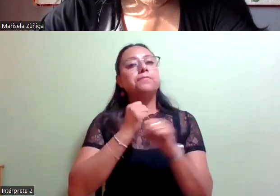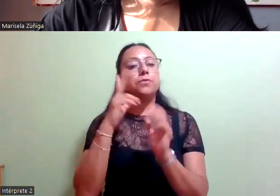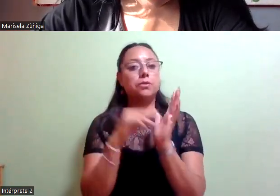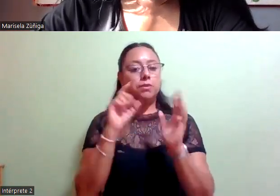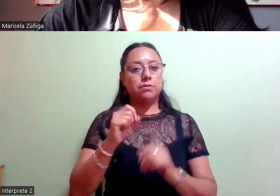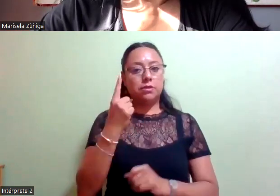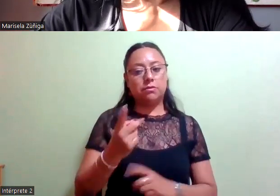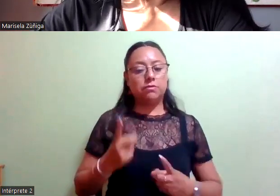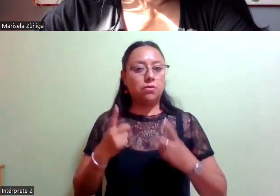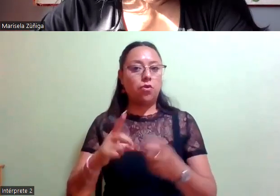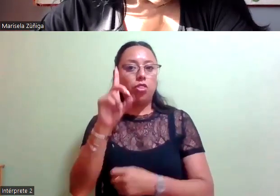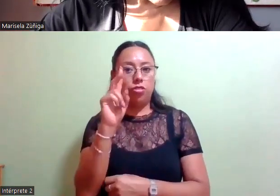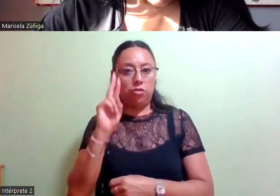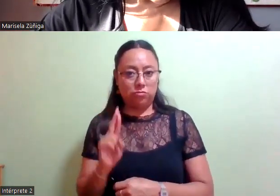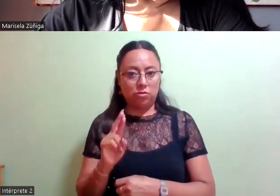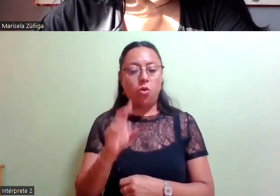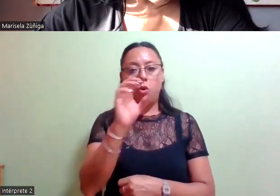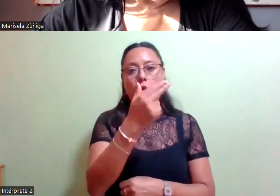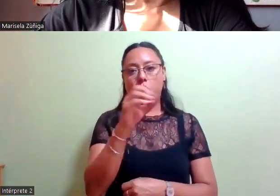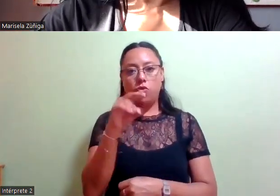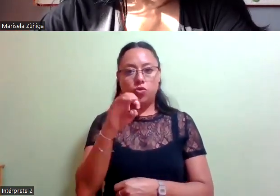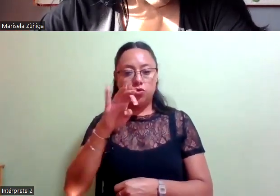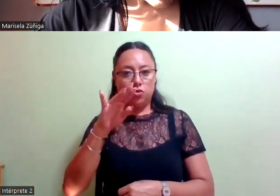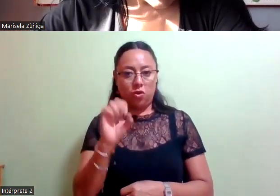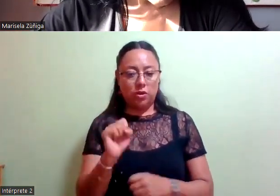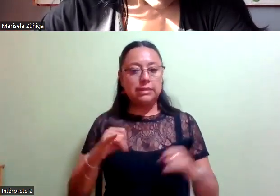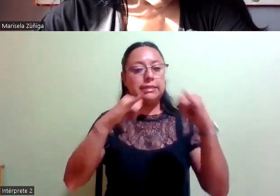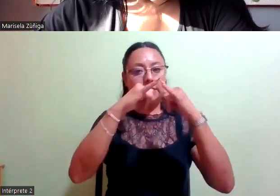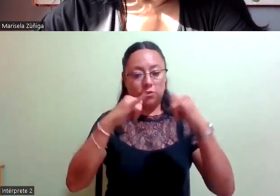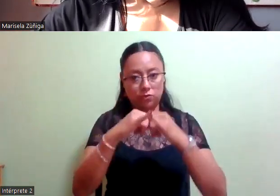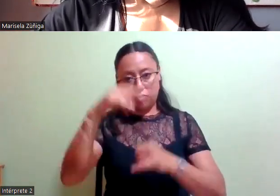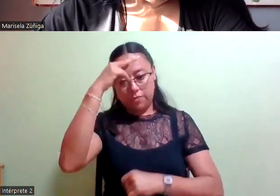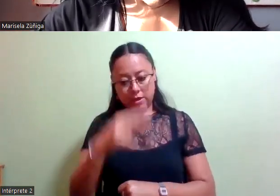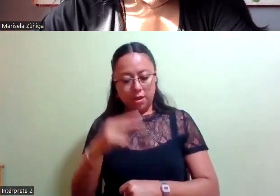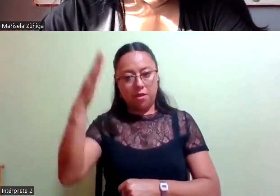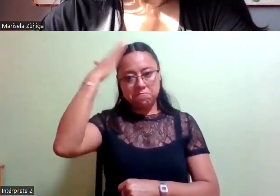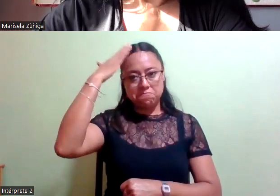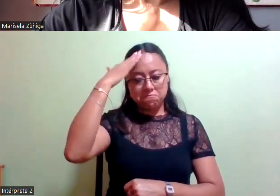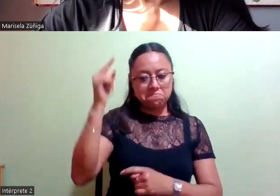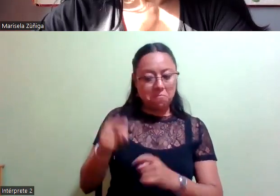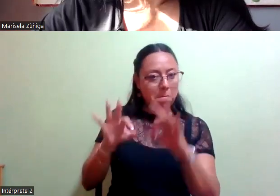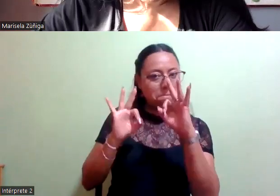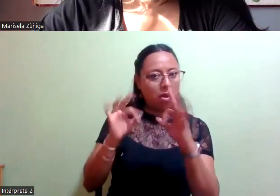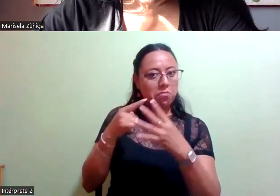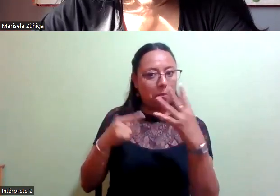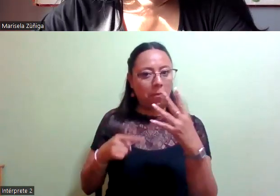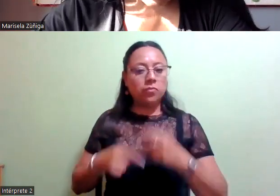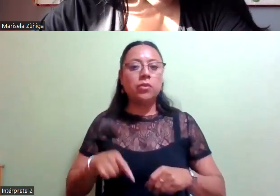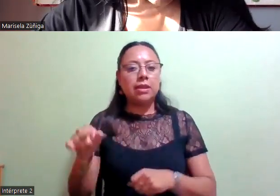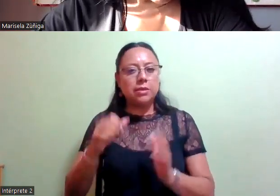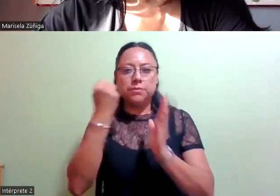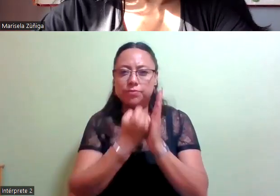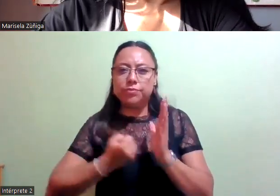honoris causa por el Instituto Mexicano de Líderes por Excelencia, luchadora firme por grupos de atención